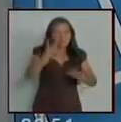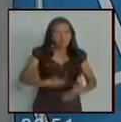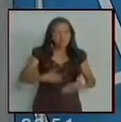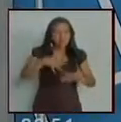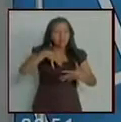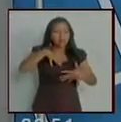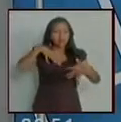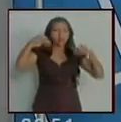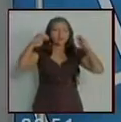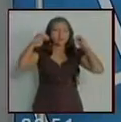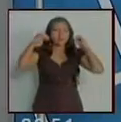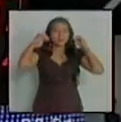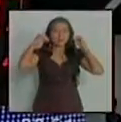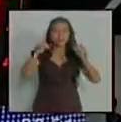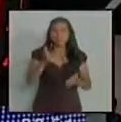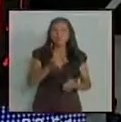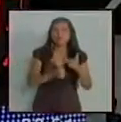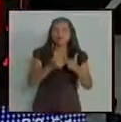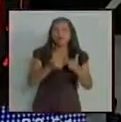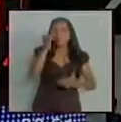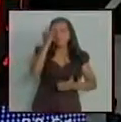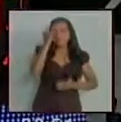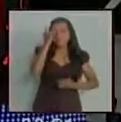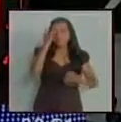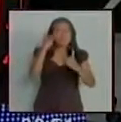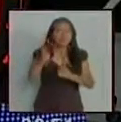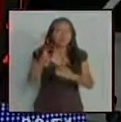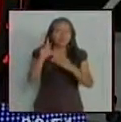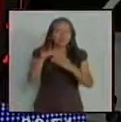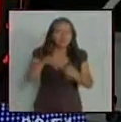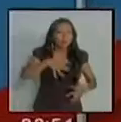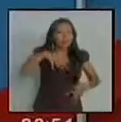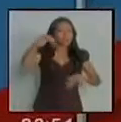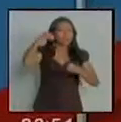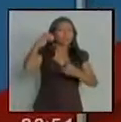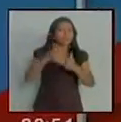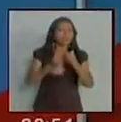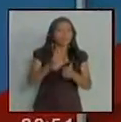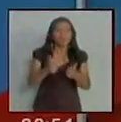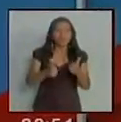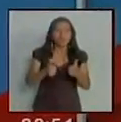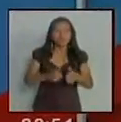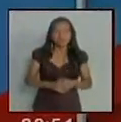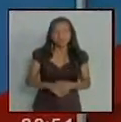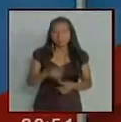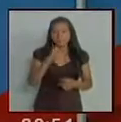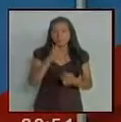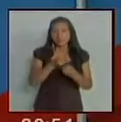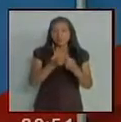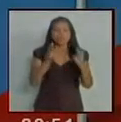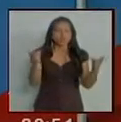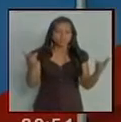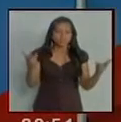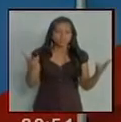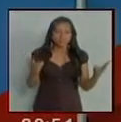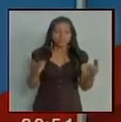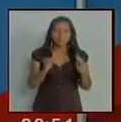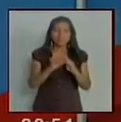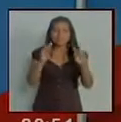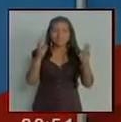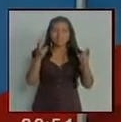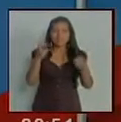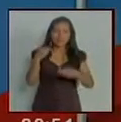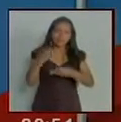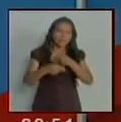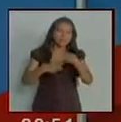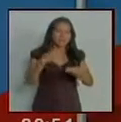¿Cuáles son las más comunes que pueden en algún momento generar problemas en el oído? Hay muchos trastornos hereditarios, genéticos,